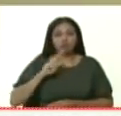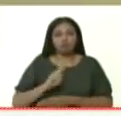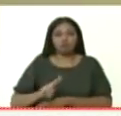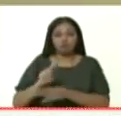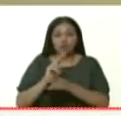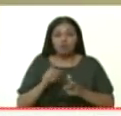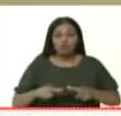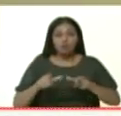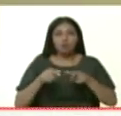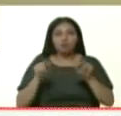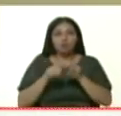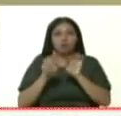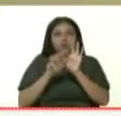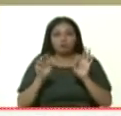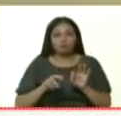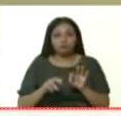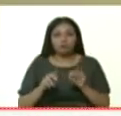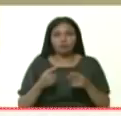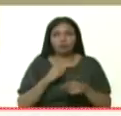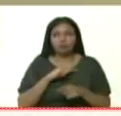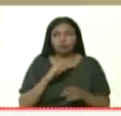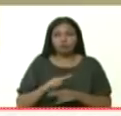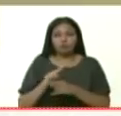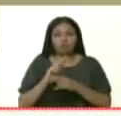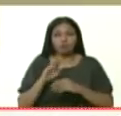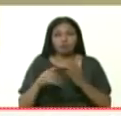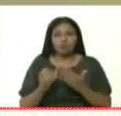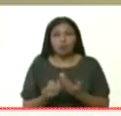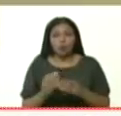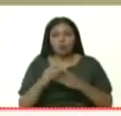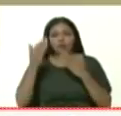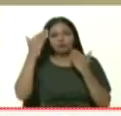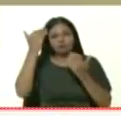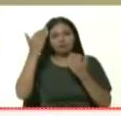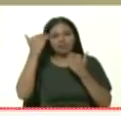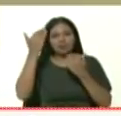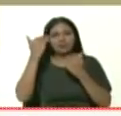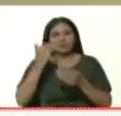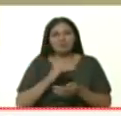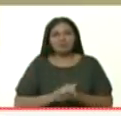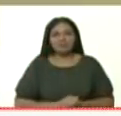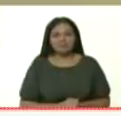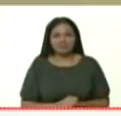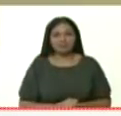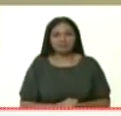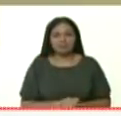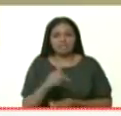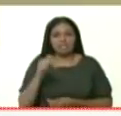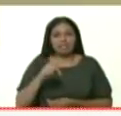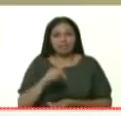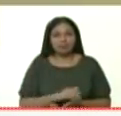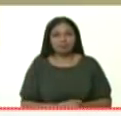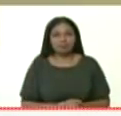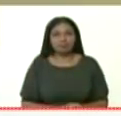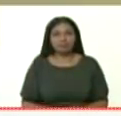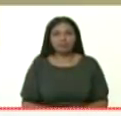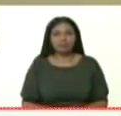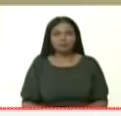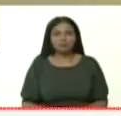espacio de dossier de Walter Martínez a esta hora. Le mandamos un saludo a Walter desde aquí.